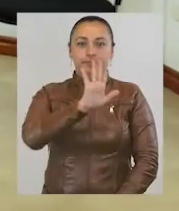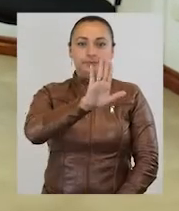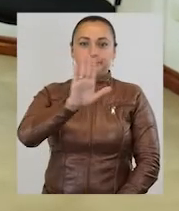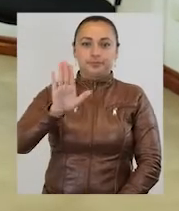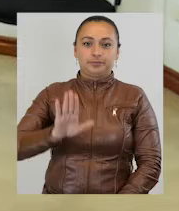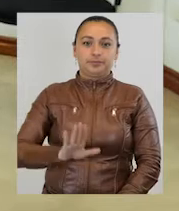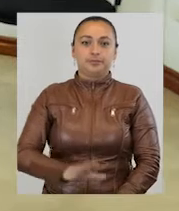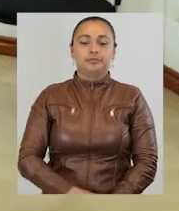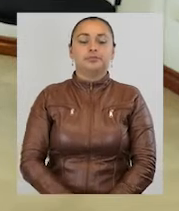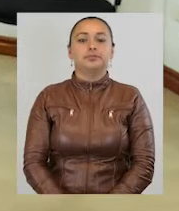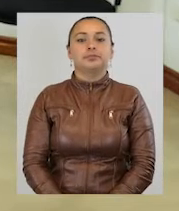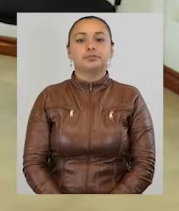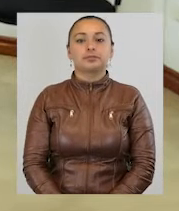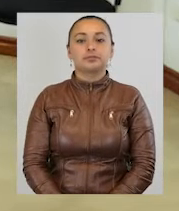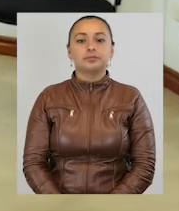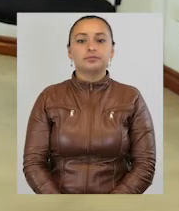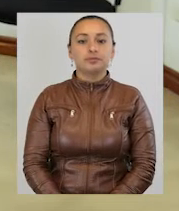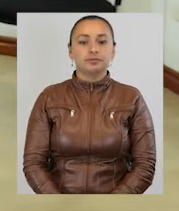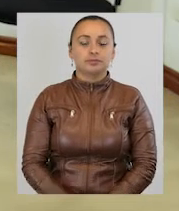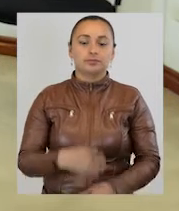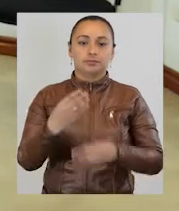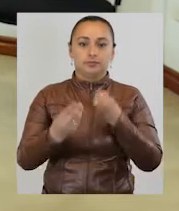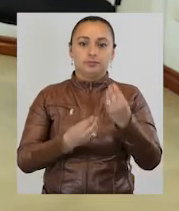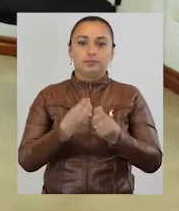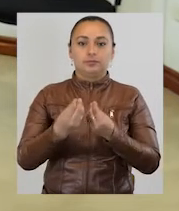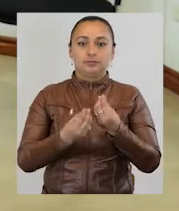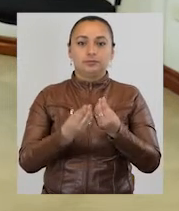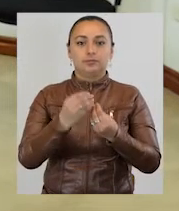El Señor está con ustedes.